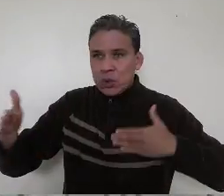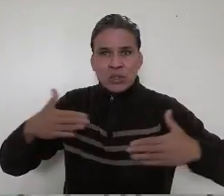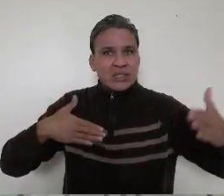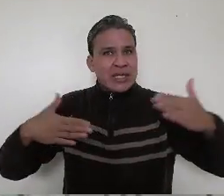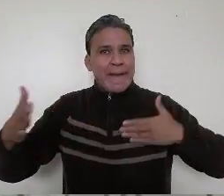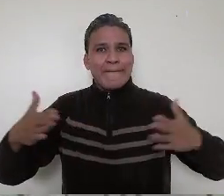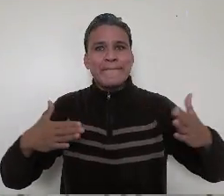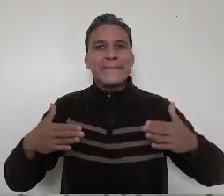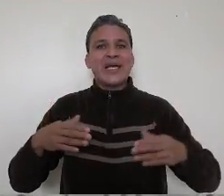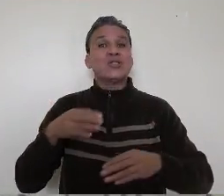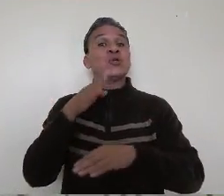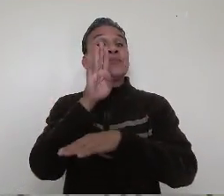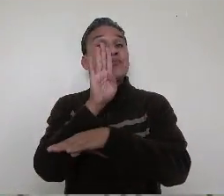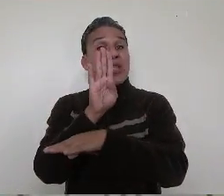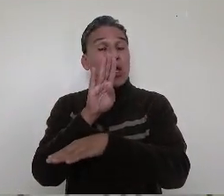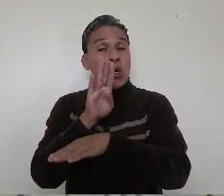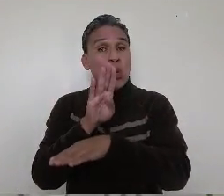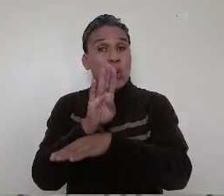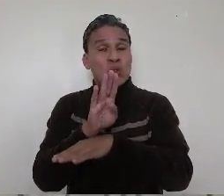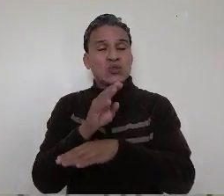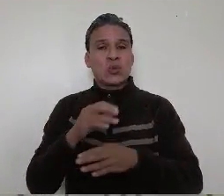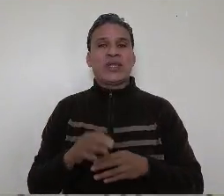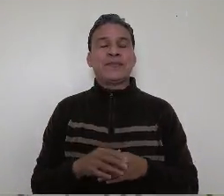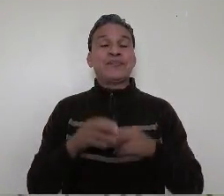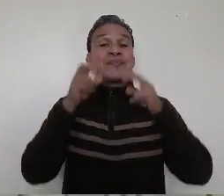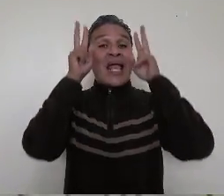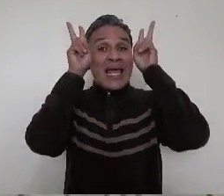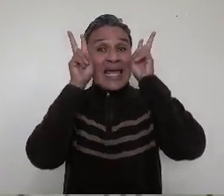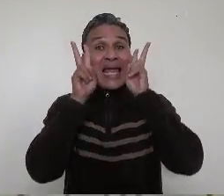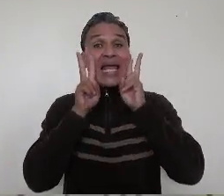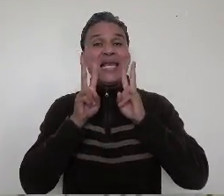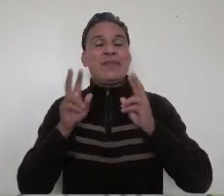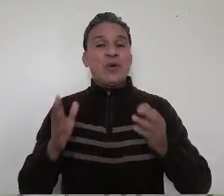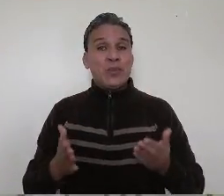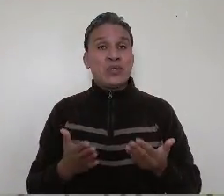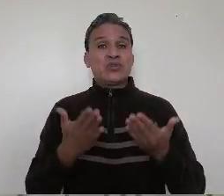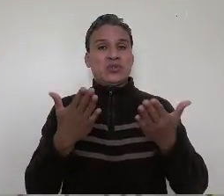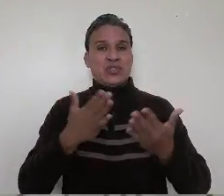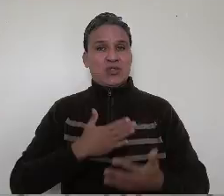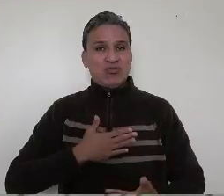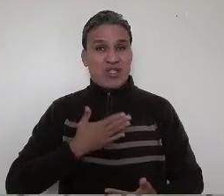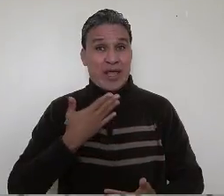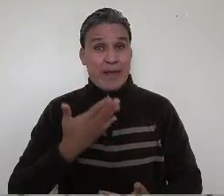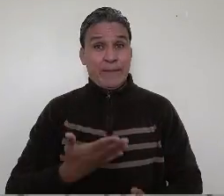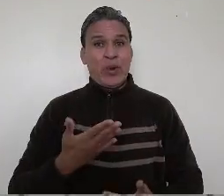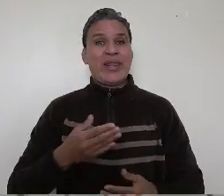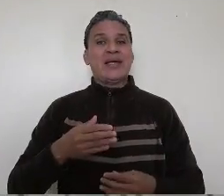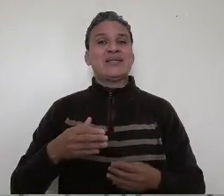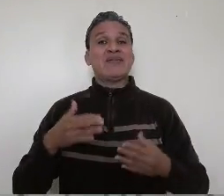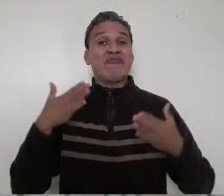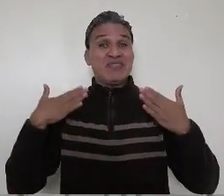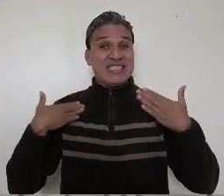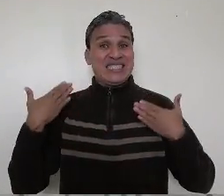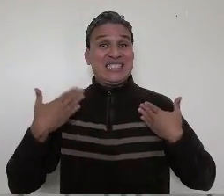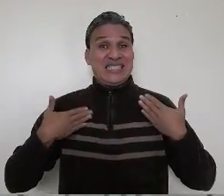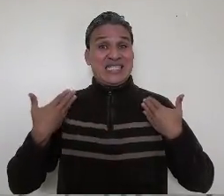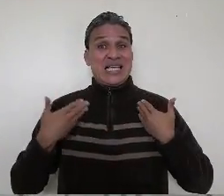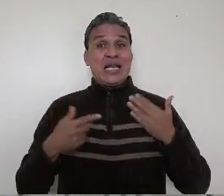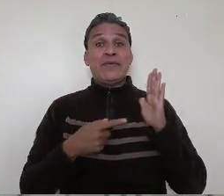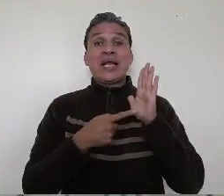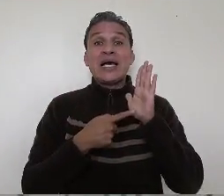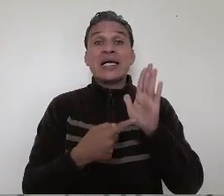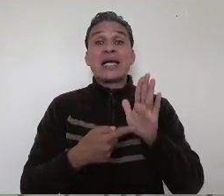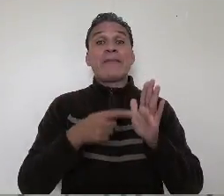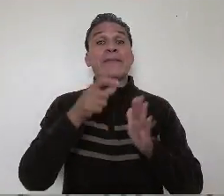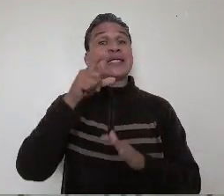Santo. Que purificados por su gracia, ustedes puedan gozar de la presencia de Dios y llegar a poseer